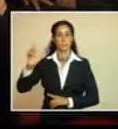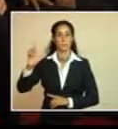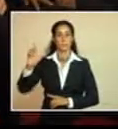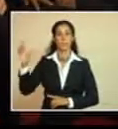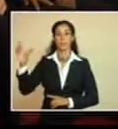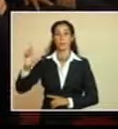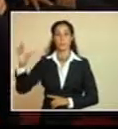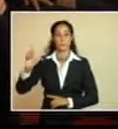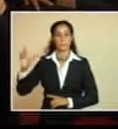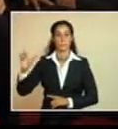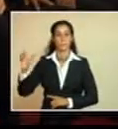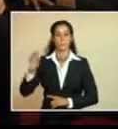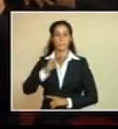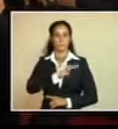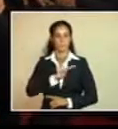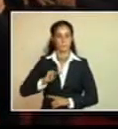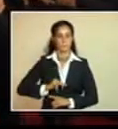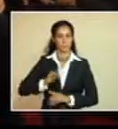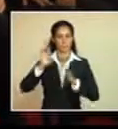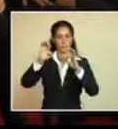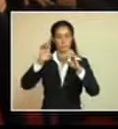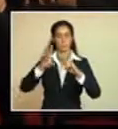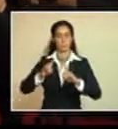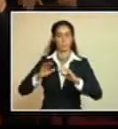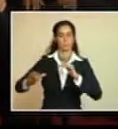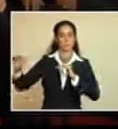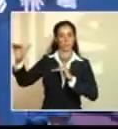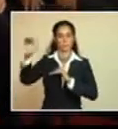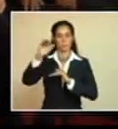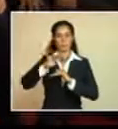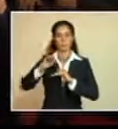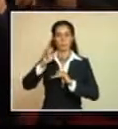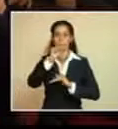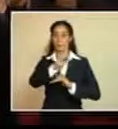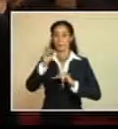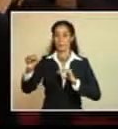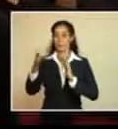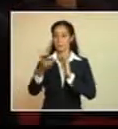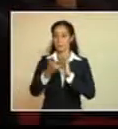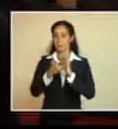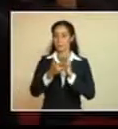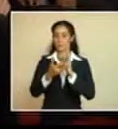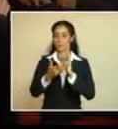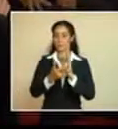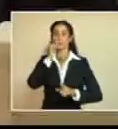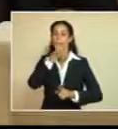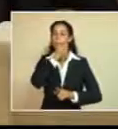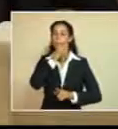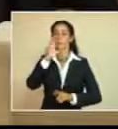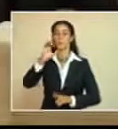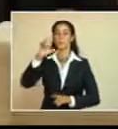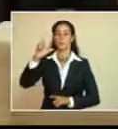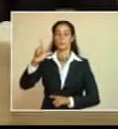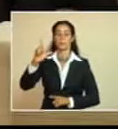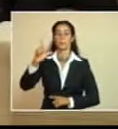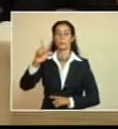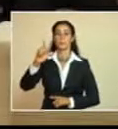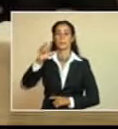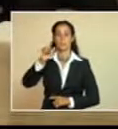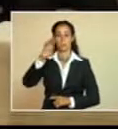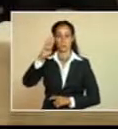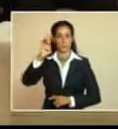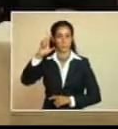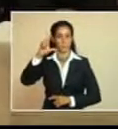sin distinción de militancia política, religiosa, social o económica, se dio inicio a la Gran Cruzada